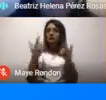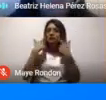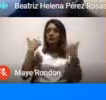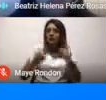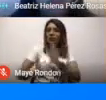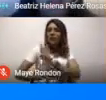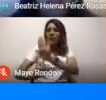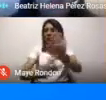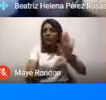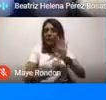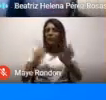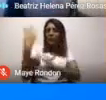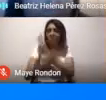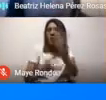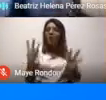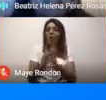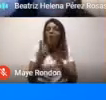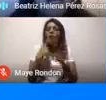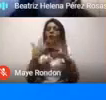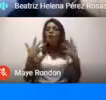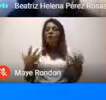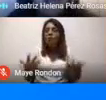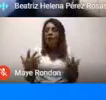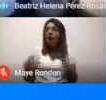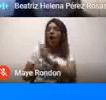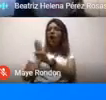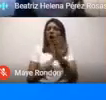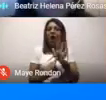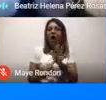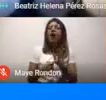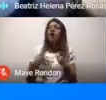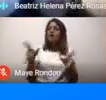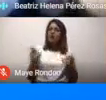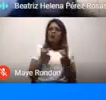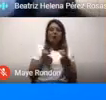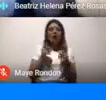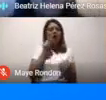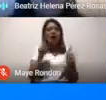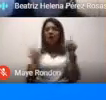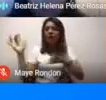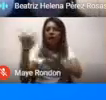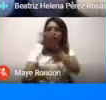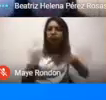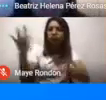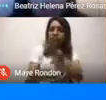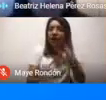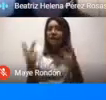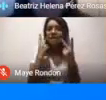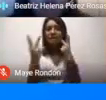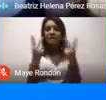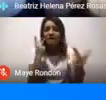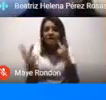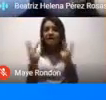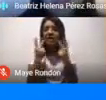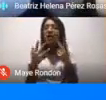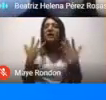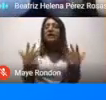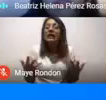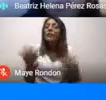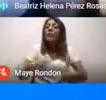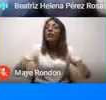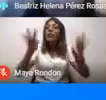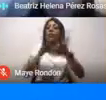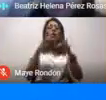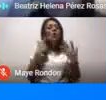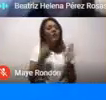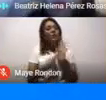mostrar al mundo y poder generar sinergias y que sean otros quienes vengan y puedan ver de esto. Y qué importante es